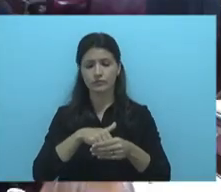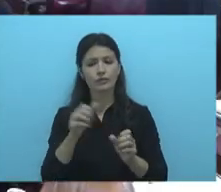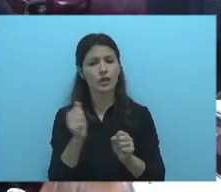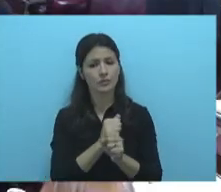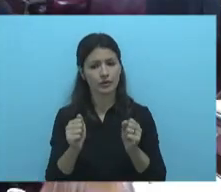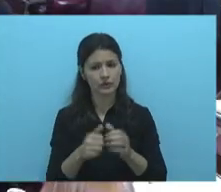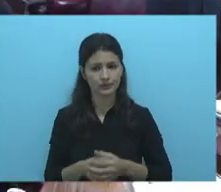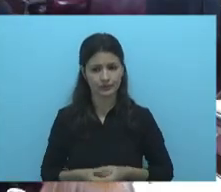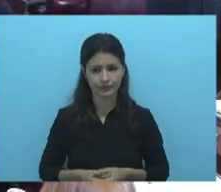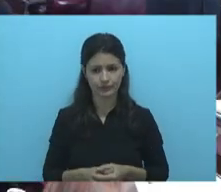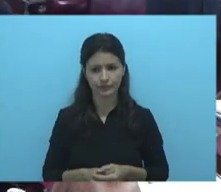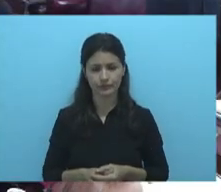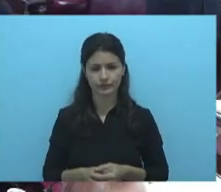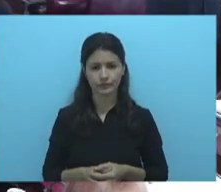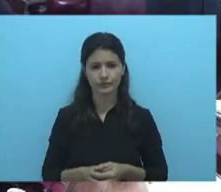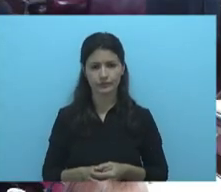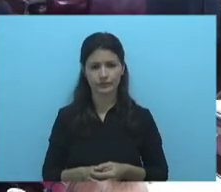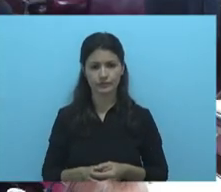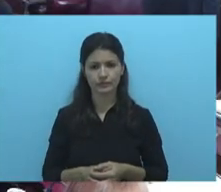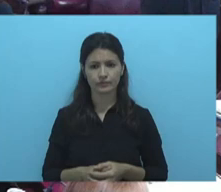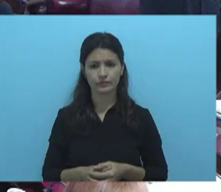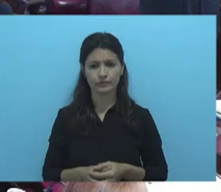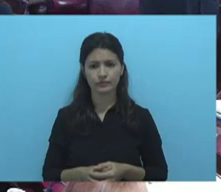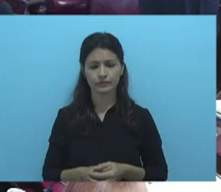resulta aprobado.